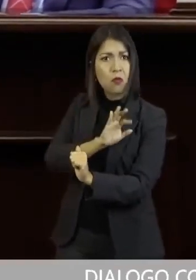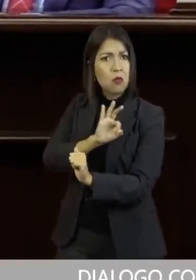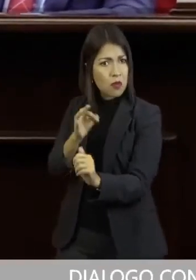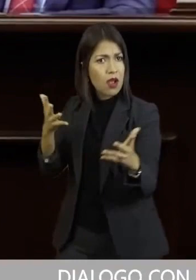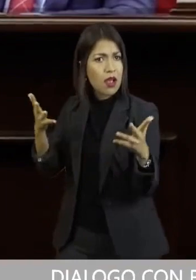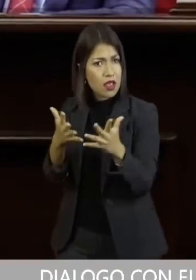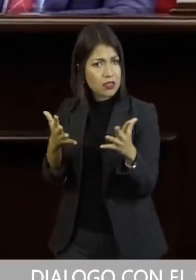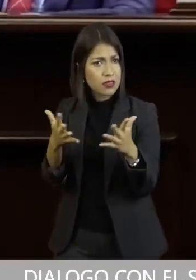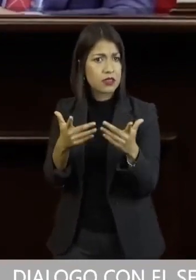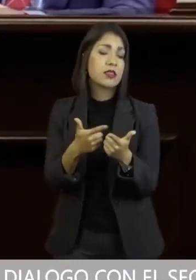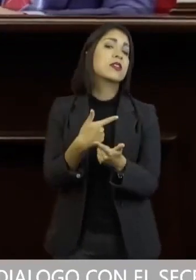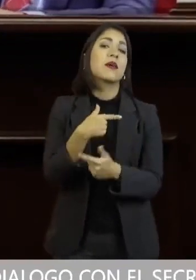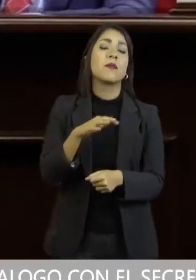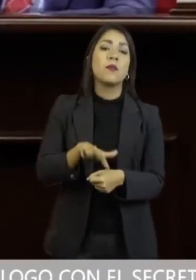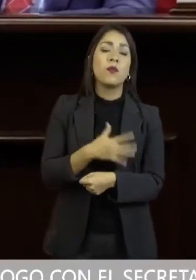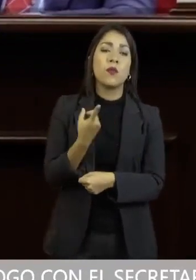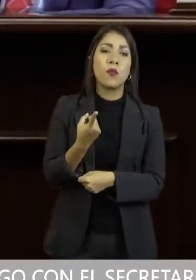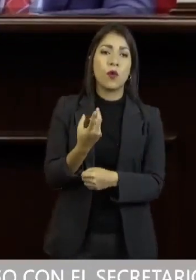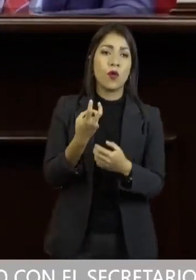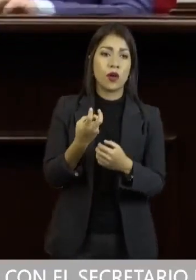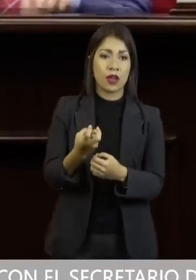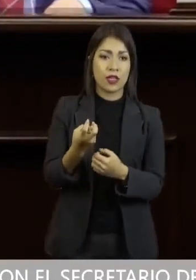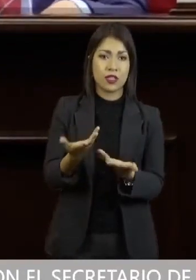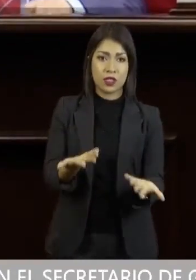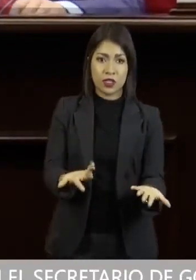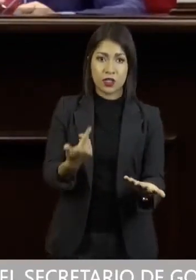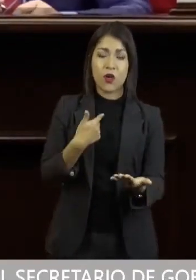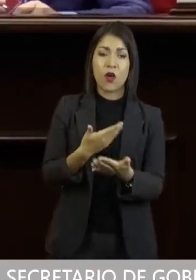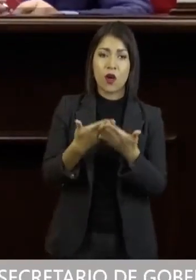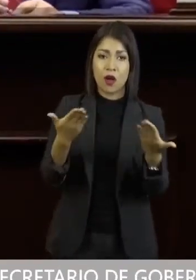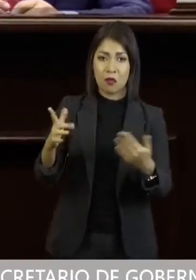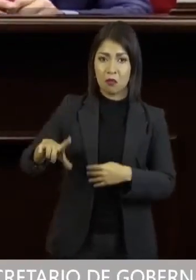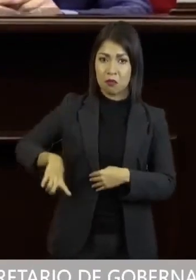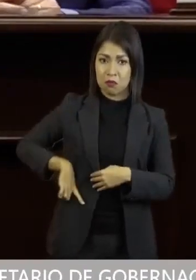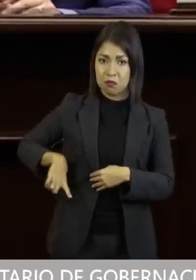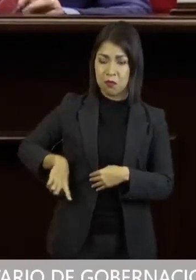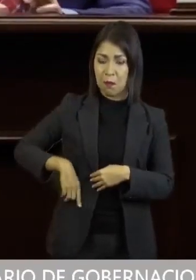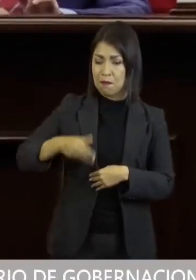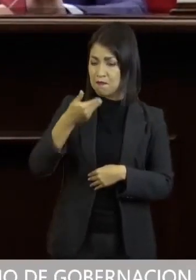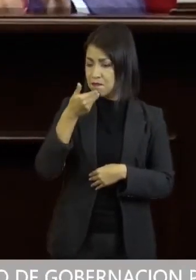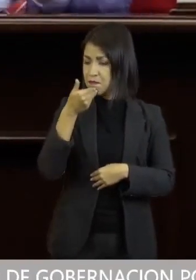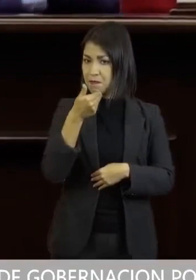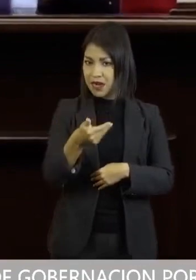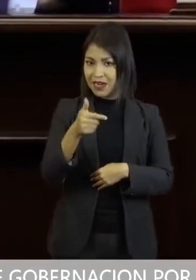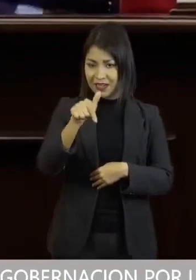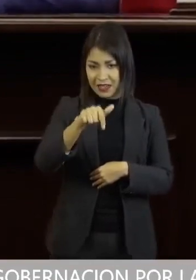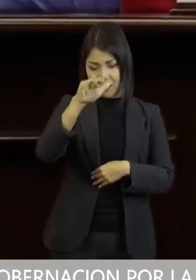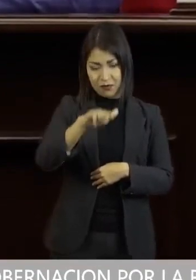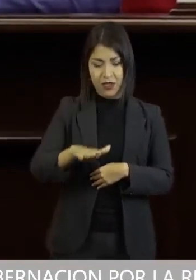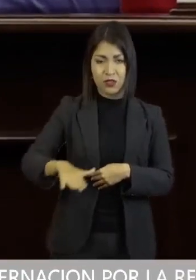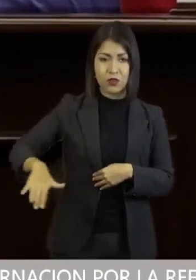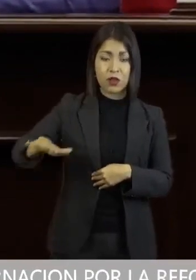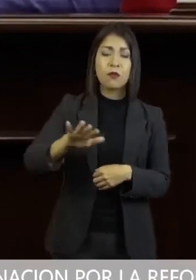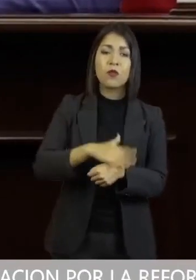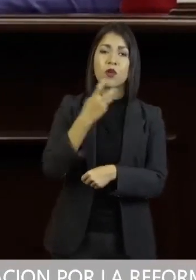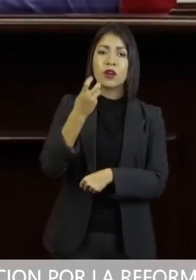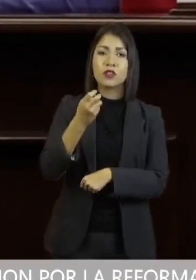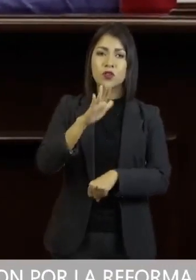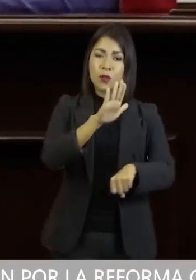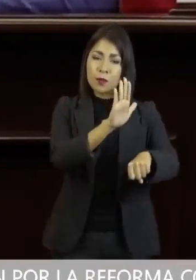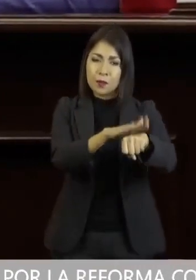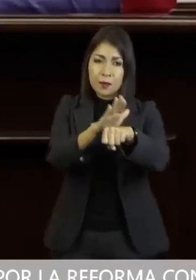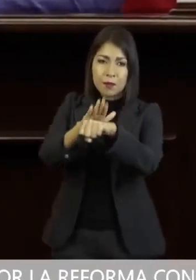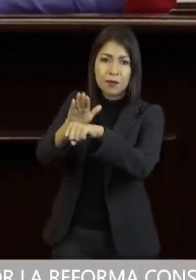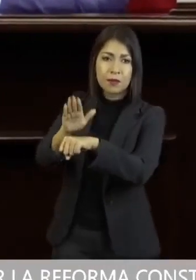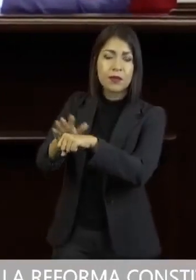ello hay gobernabilidad en Michoacán. Por ello yo les exhorto a que sigan trabajando